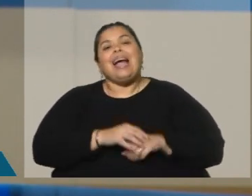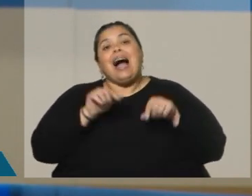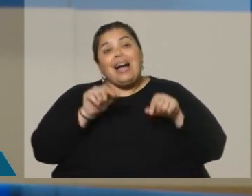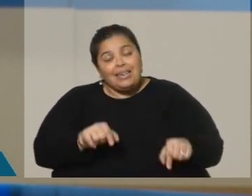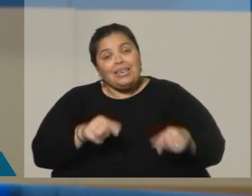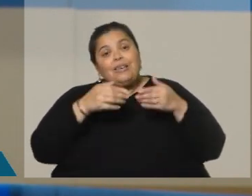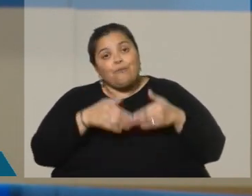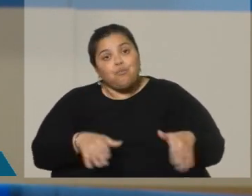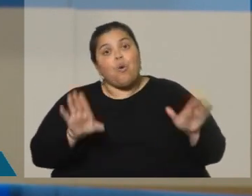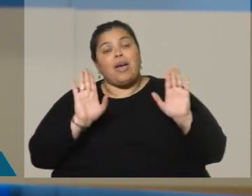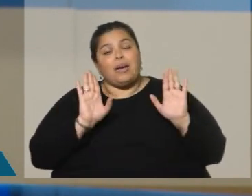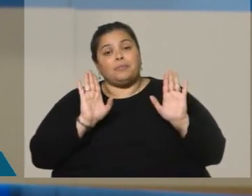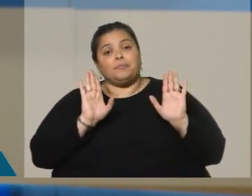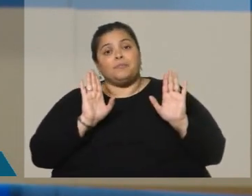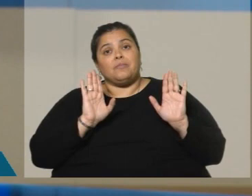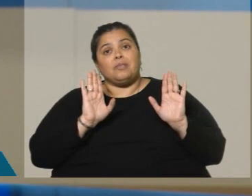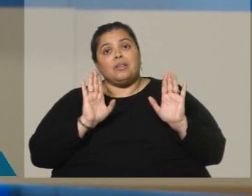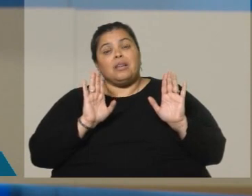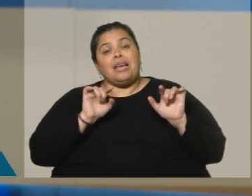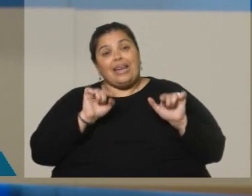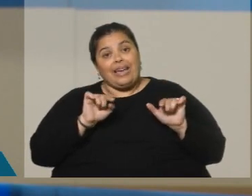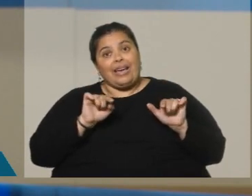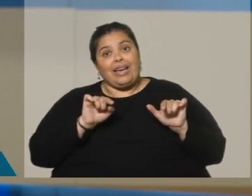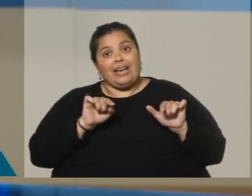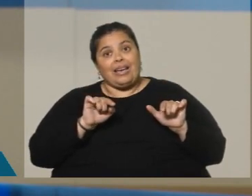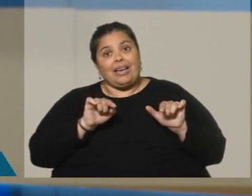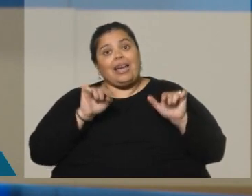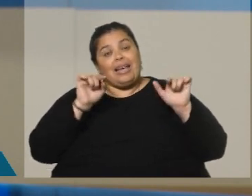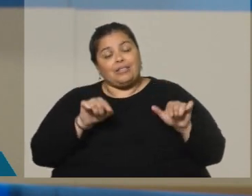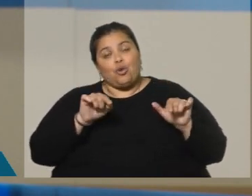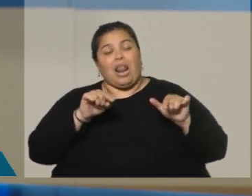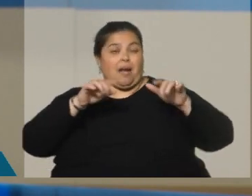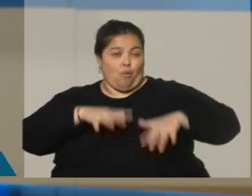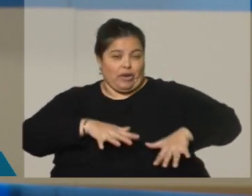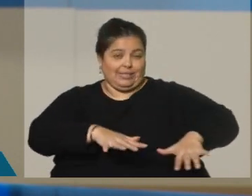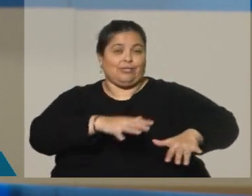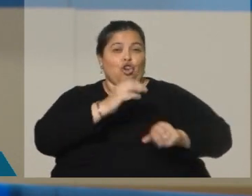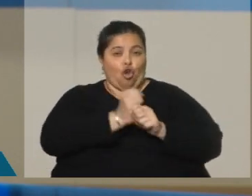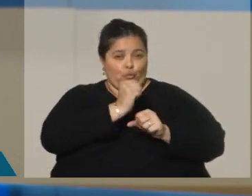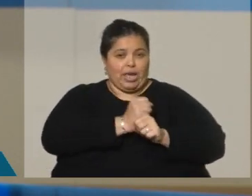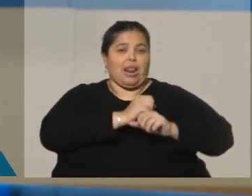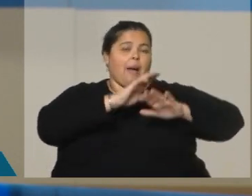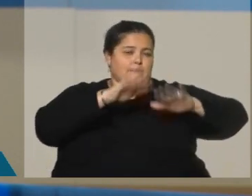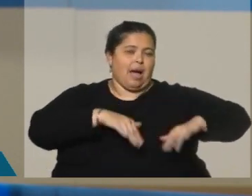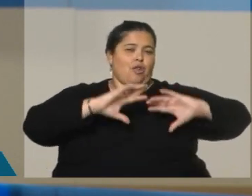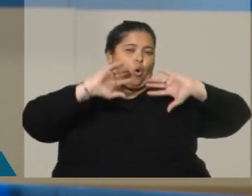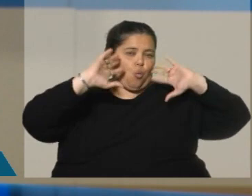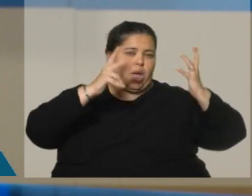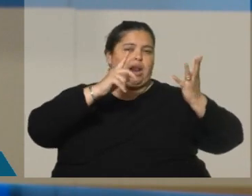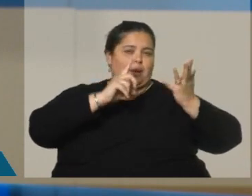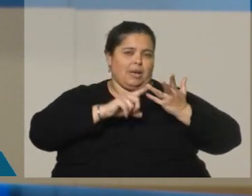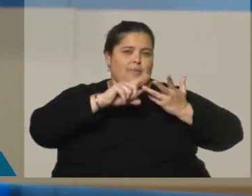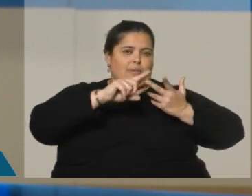también determinando la movilización Obrera paros huelgas etcétera